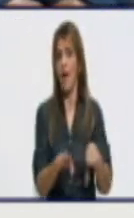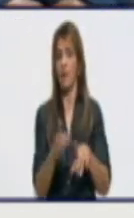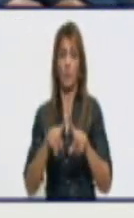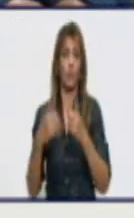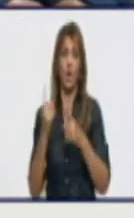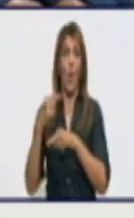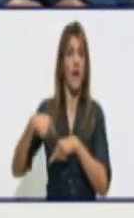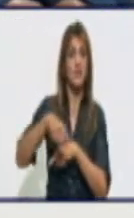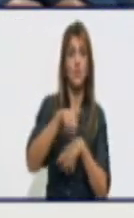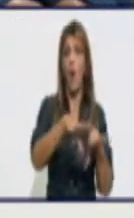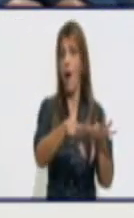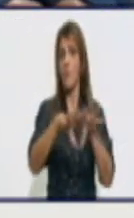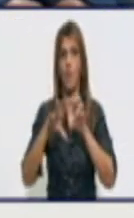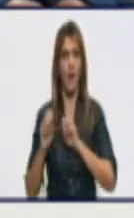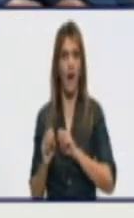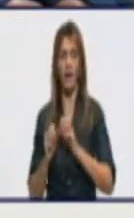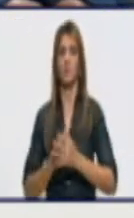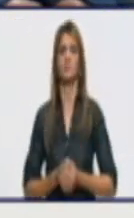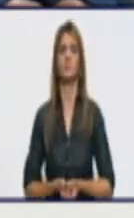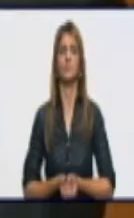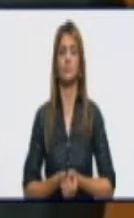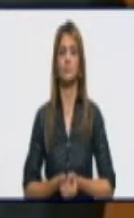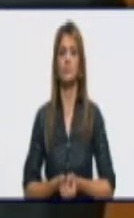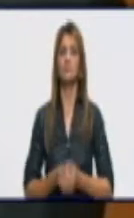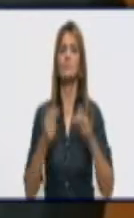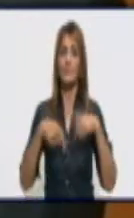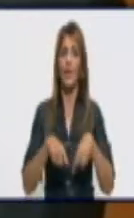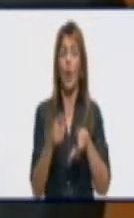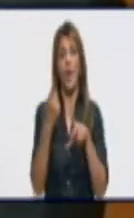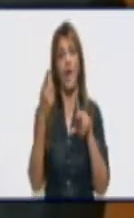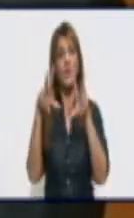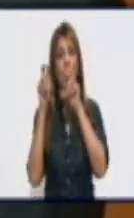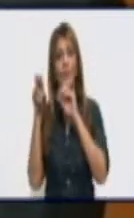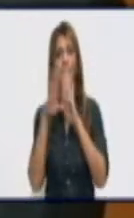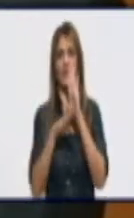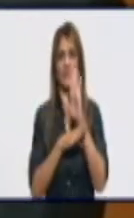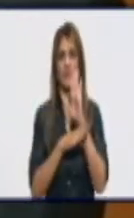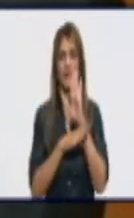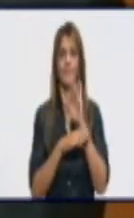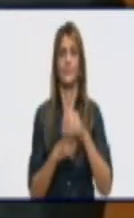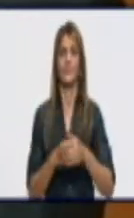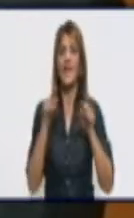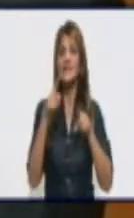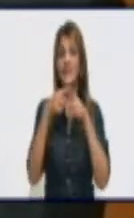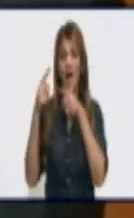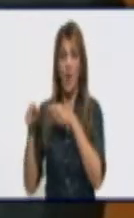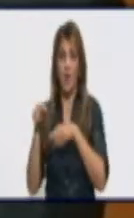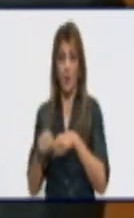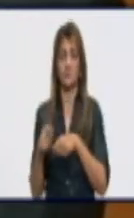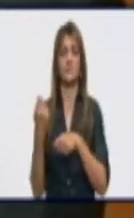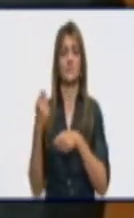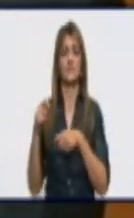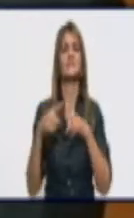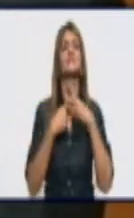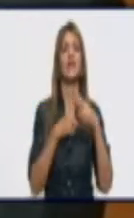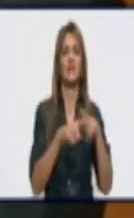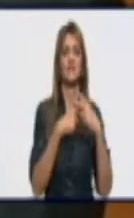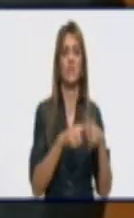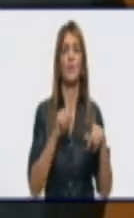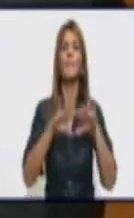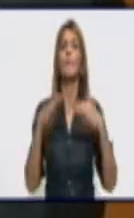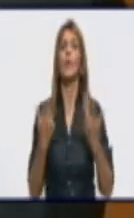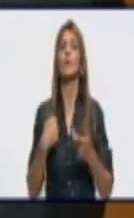no vuelva a pasar. Resuelve ese problema, porque yo puedo contratar